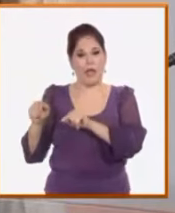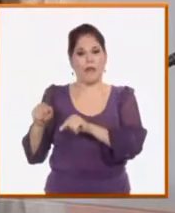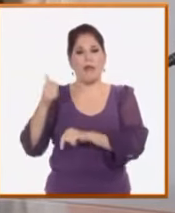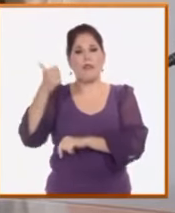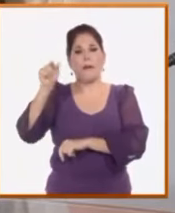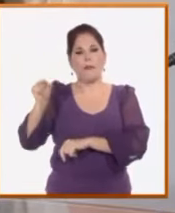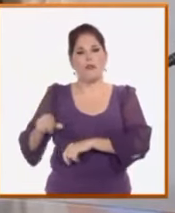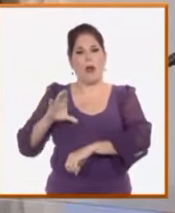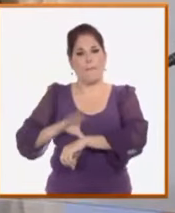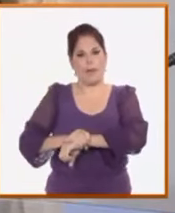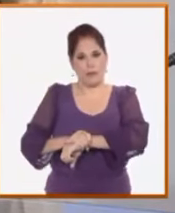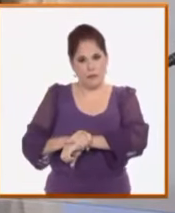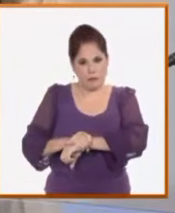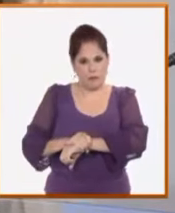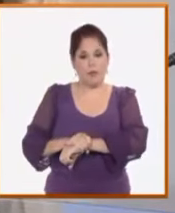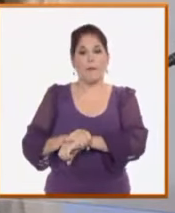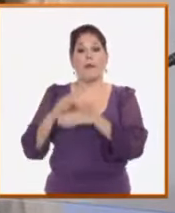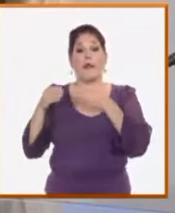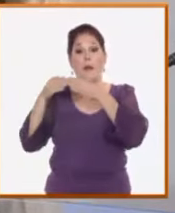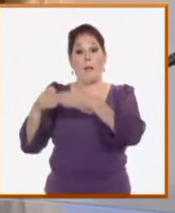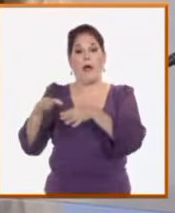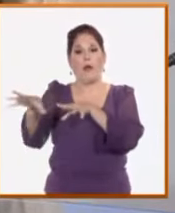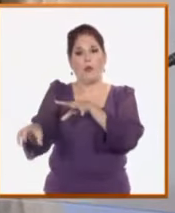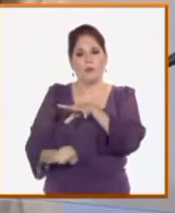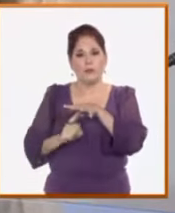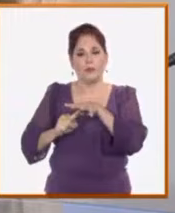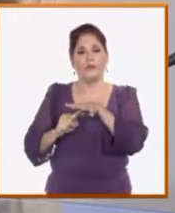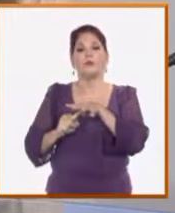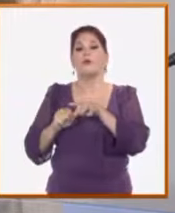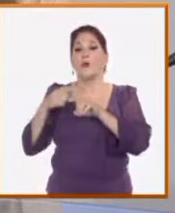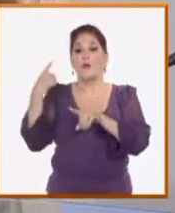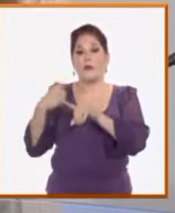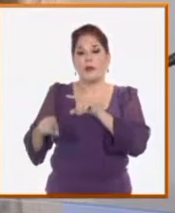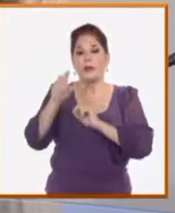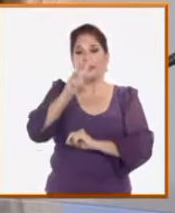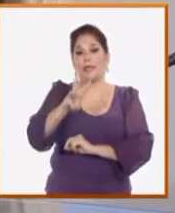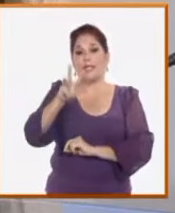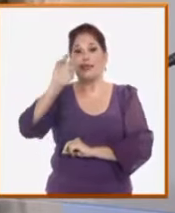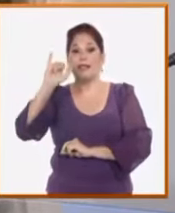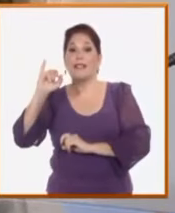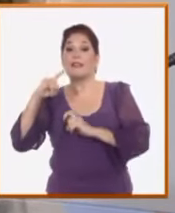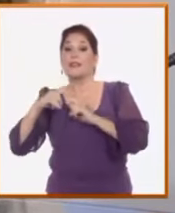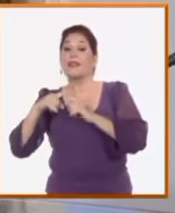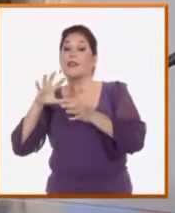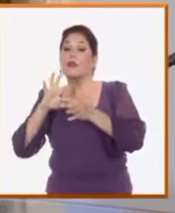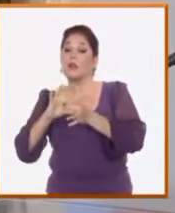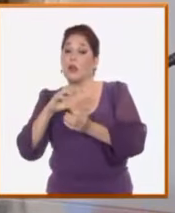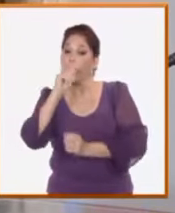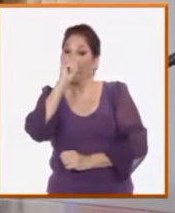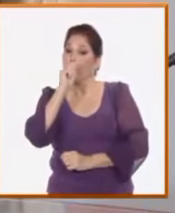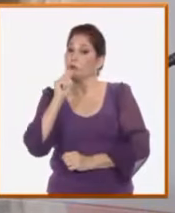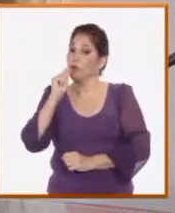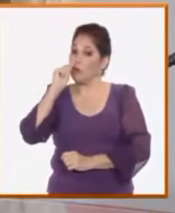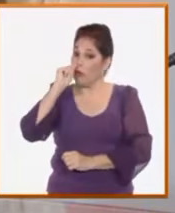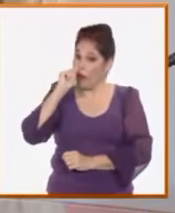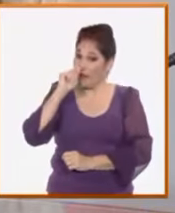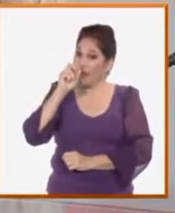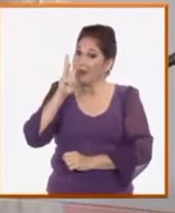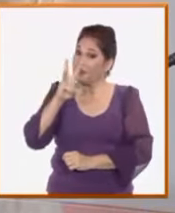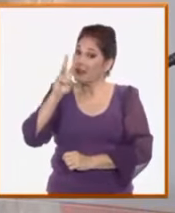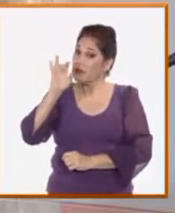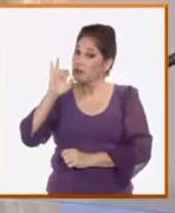10 personas ocupadas las embarcaciones y ocupado 37 kg de cocaína es decir se